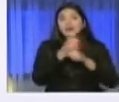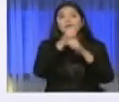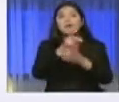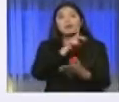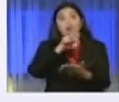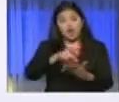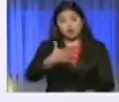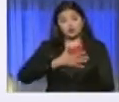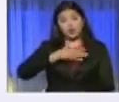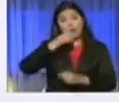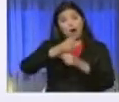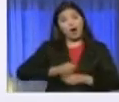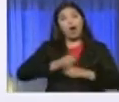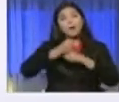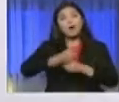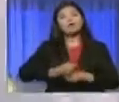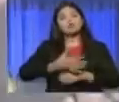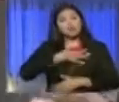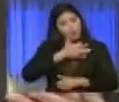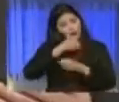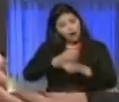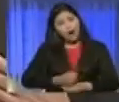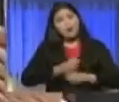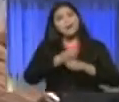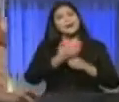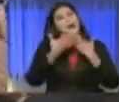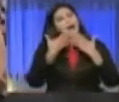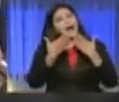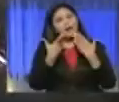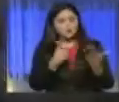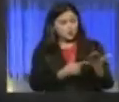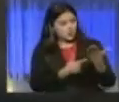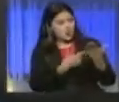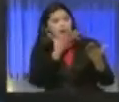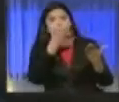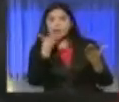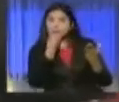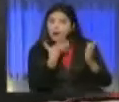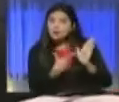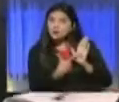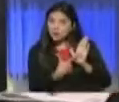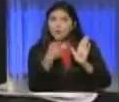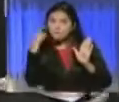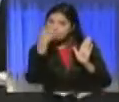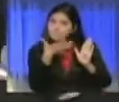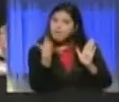soy caballo. Soy el caballo. Gracias. Mira qué belleza, ¿no?